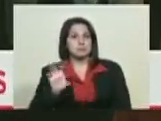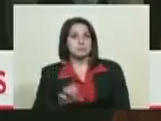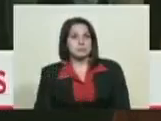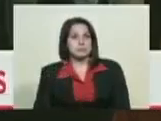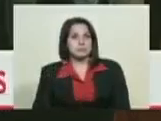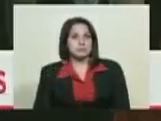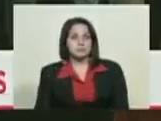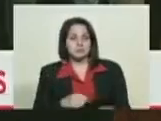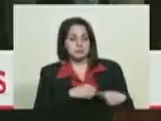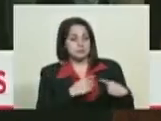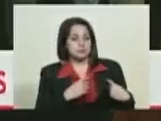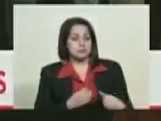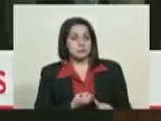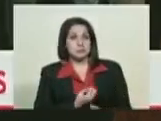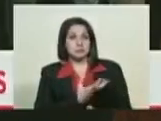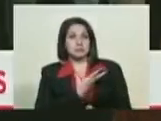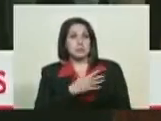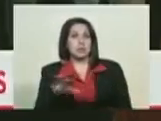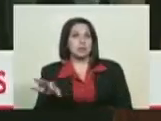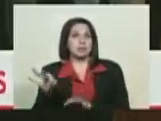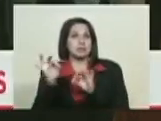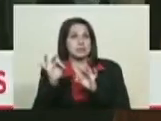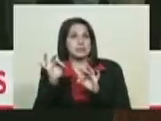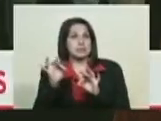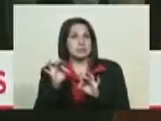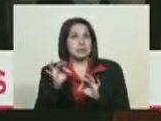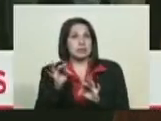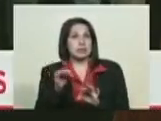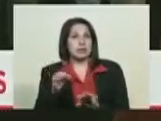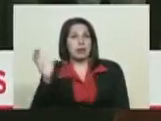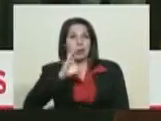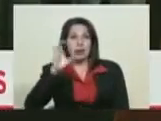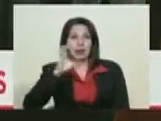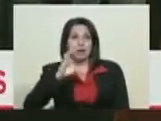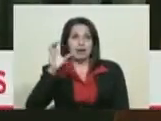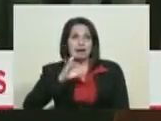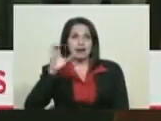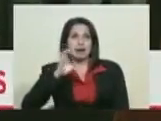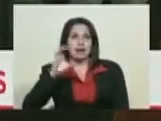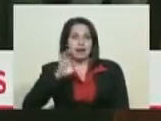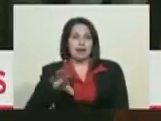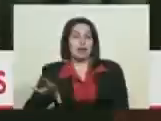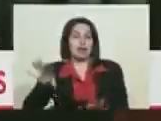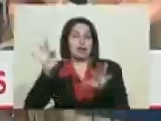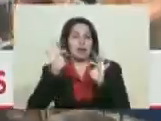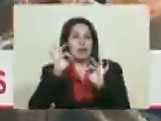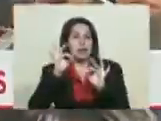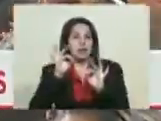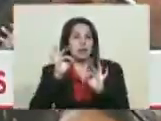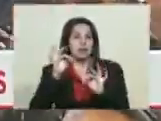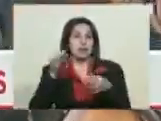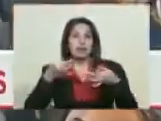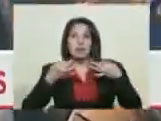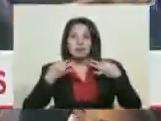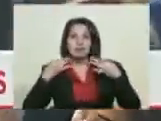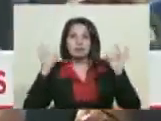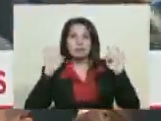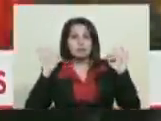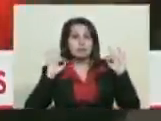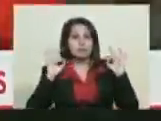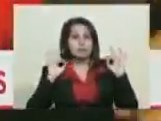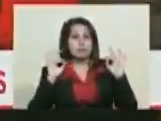pero con mi corazón de manera especial quiero felicitar a Caracas, que ha elegido a una extraordinaria